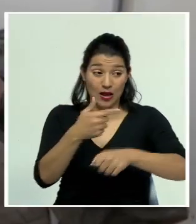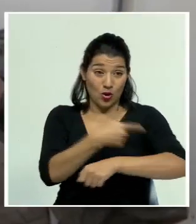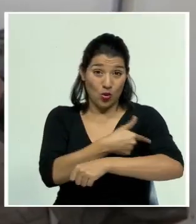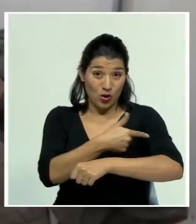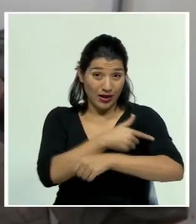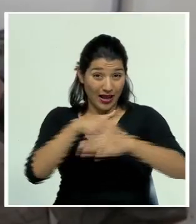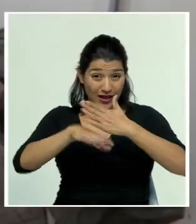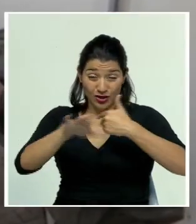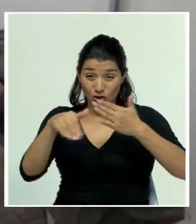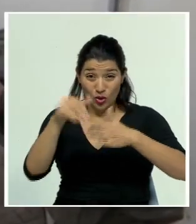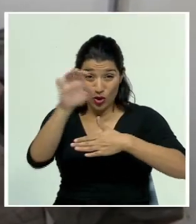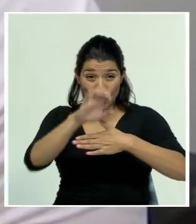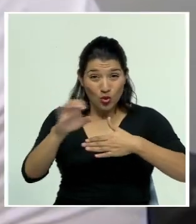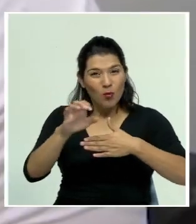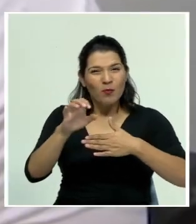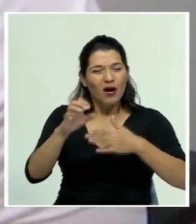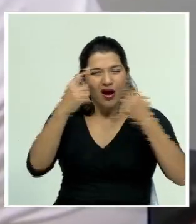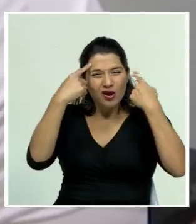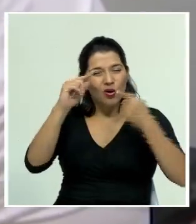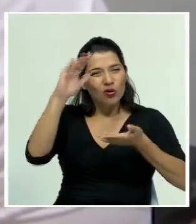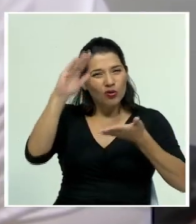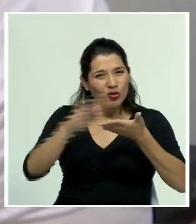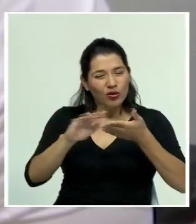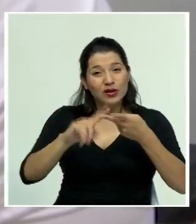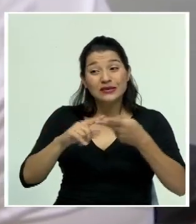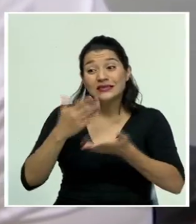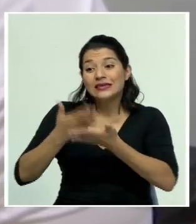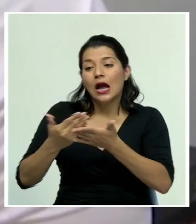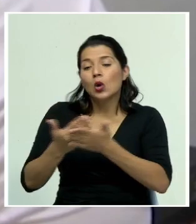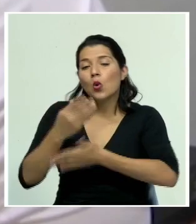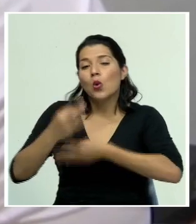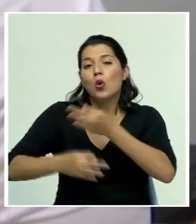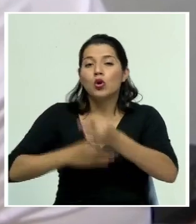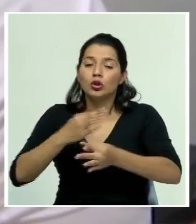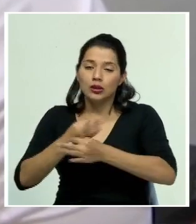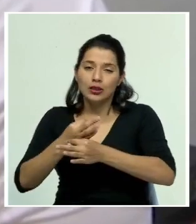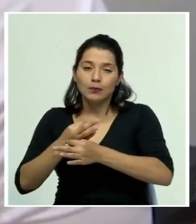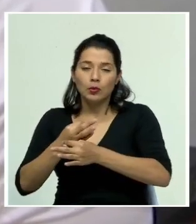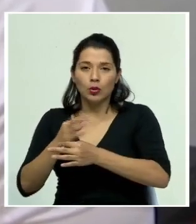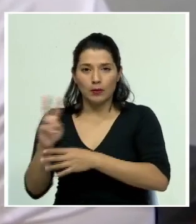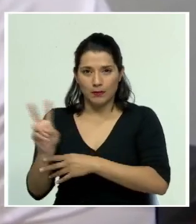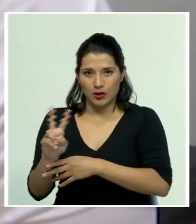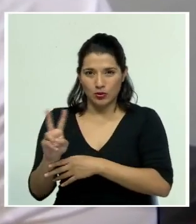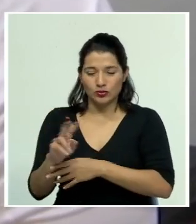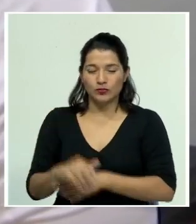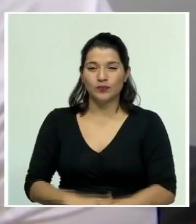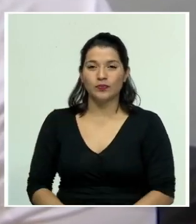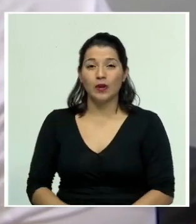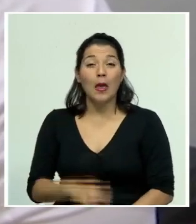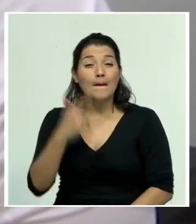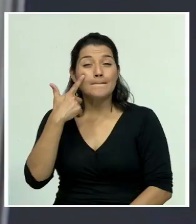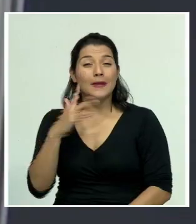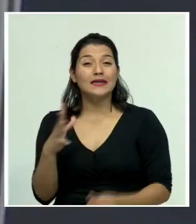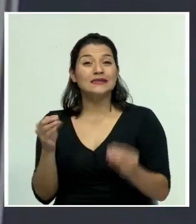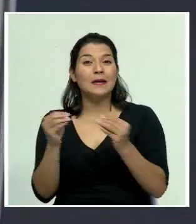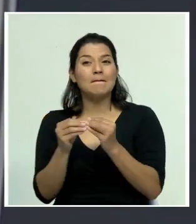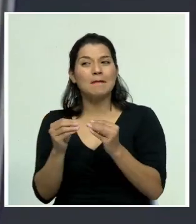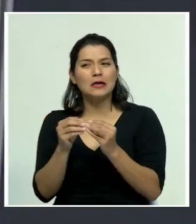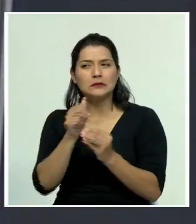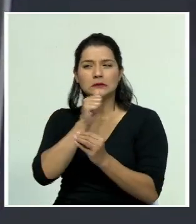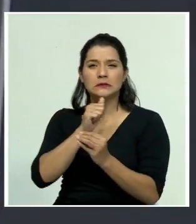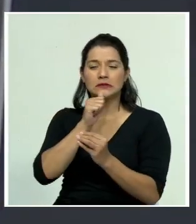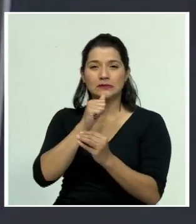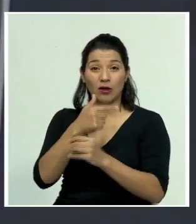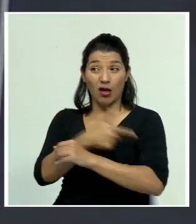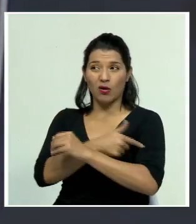en todo el continente y la llegada de nuevas subvariantes de Omicron BA4 y BA5. Parecen ser más resistentes a las